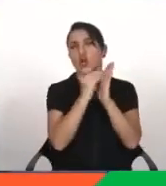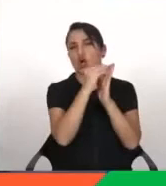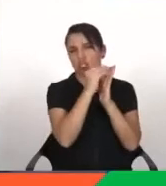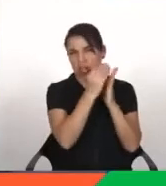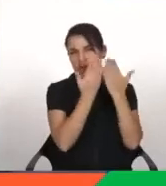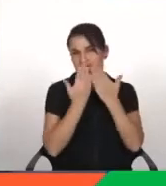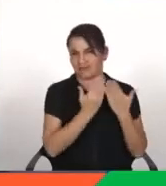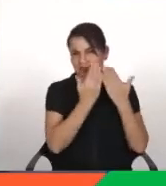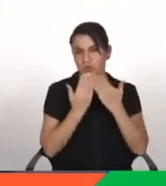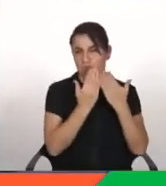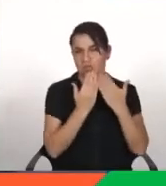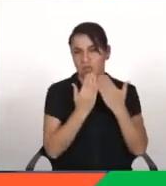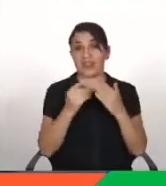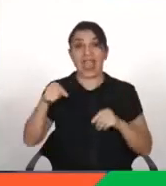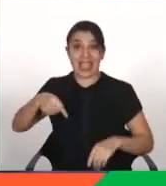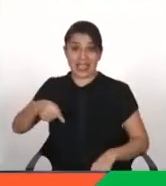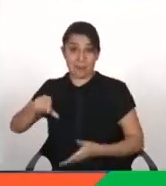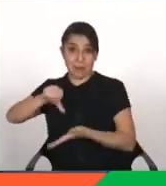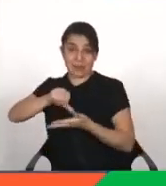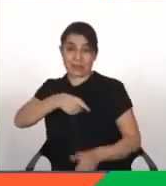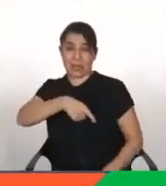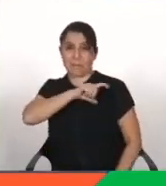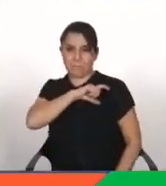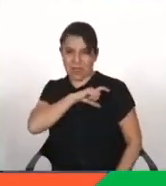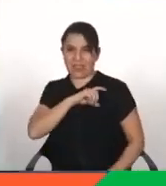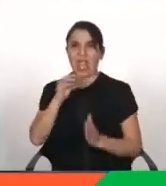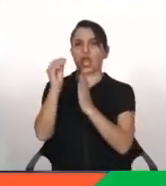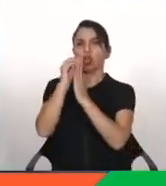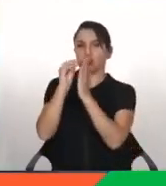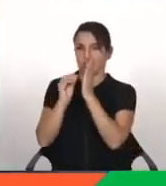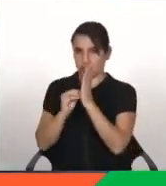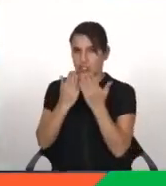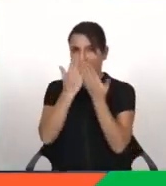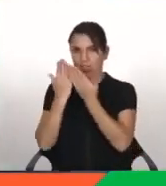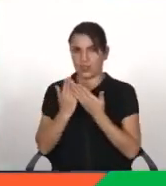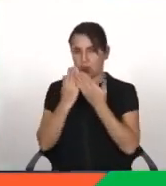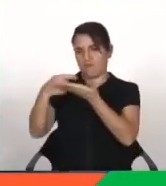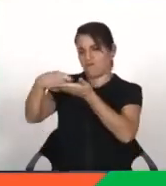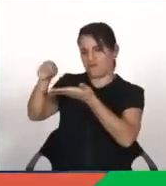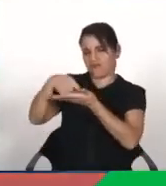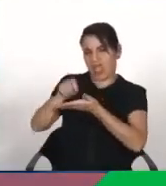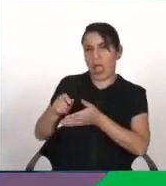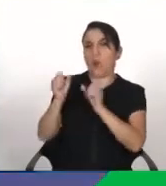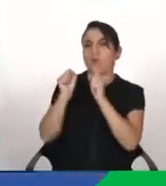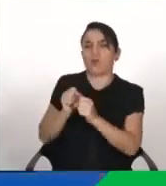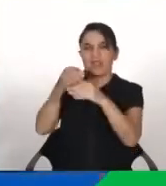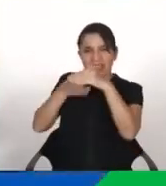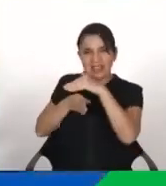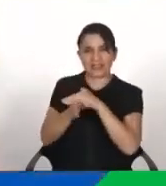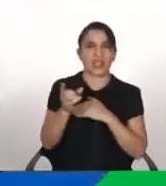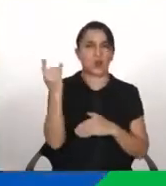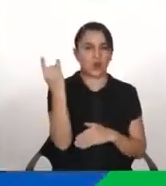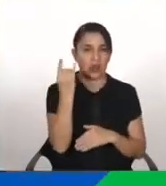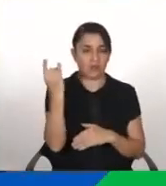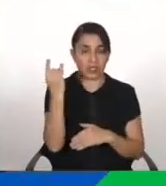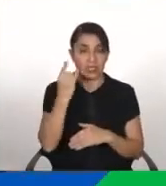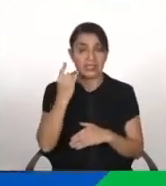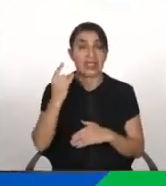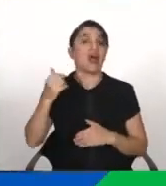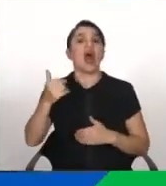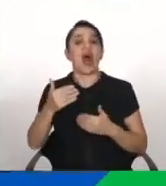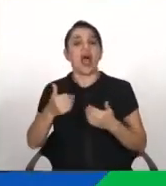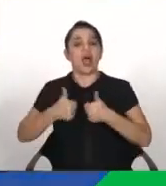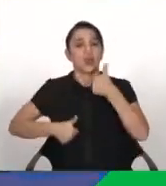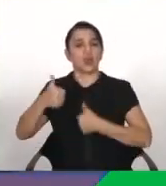en el colegio y depende de cuáles cursos, pues, te da más nota para entrar a una cierta carrera o no. Entonces, en ese sentido, pues, en España, cuantas más carreras de ciencia